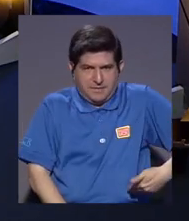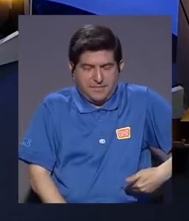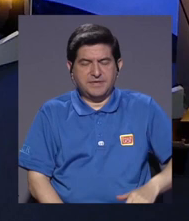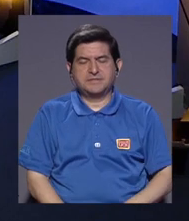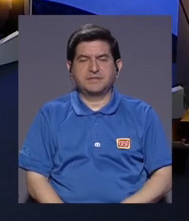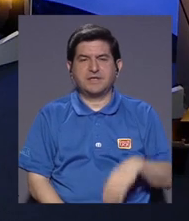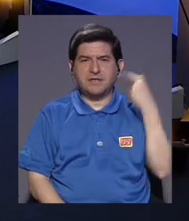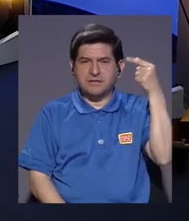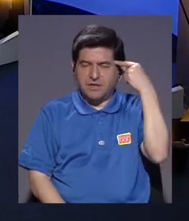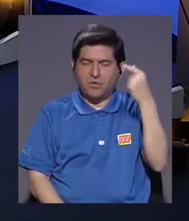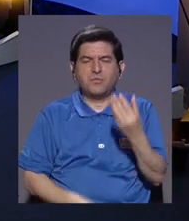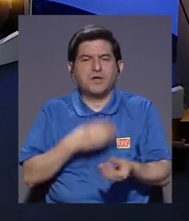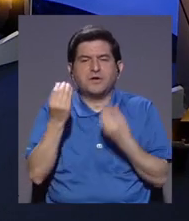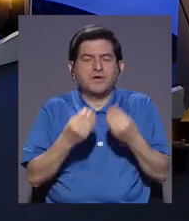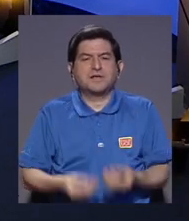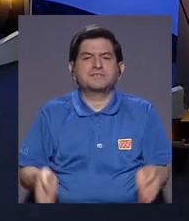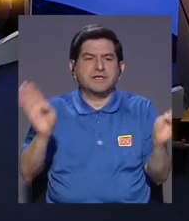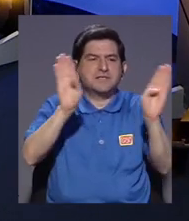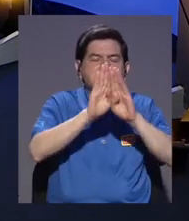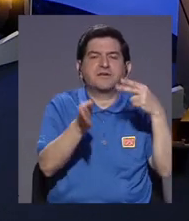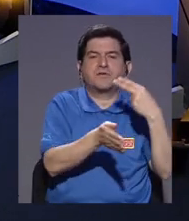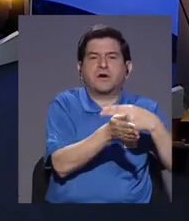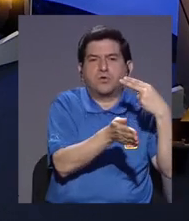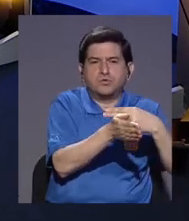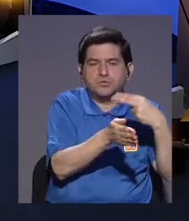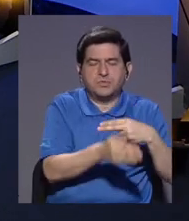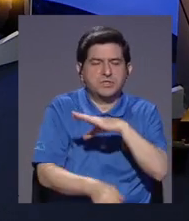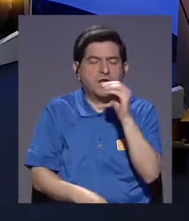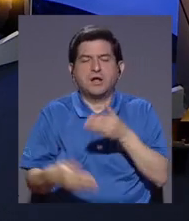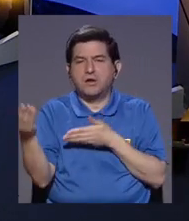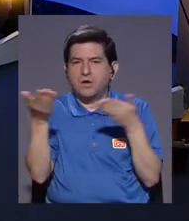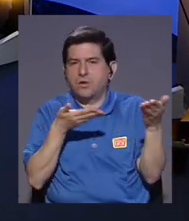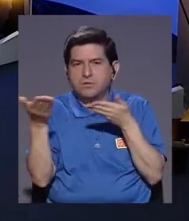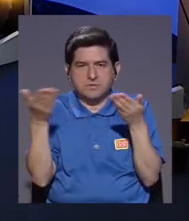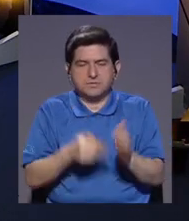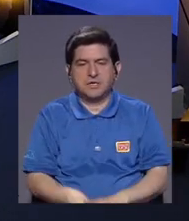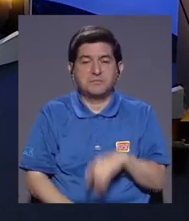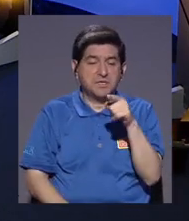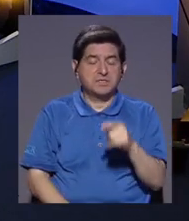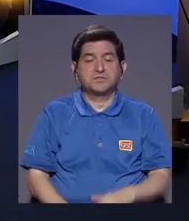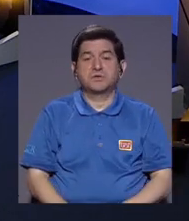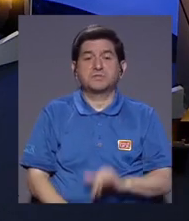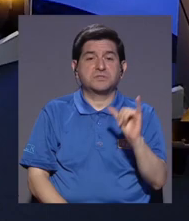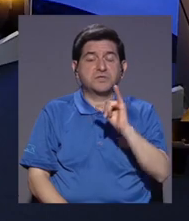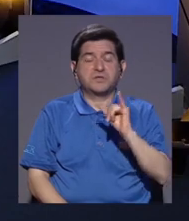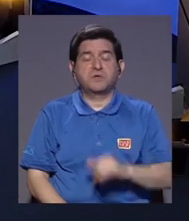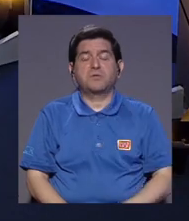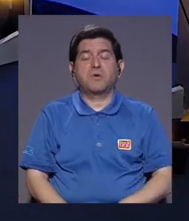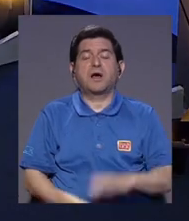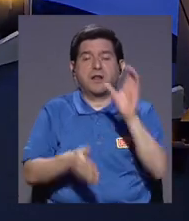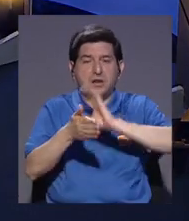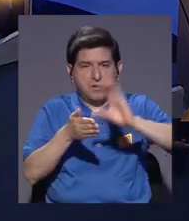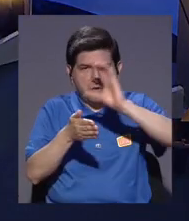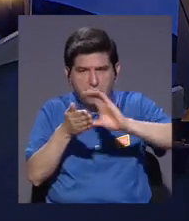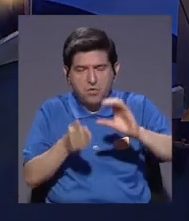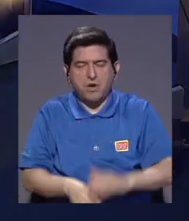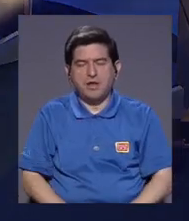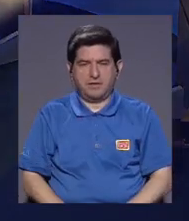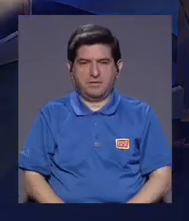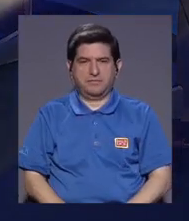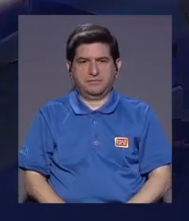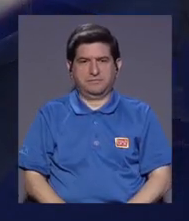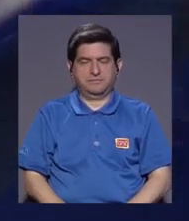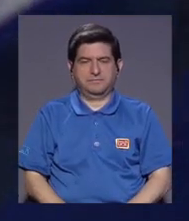lo que su gobierno debe hacer es cerrar algunos hospitales o algunos servicios en los que ellos se prestan también deben ser bar colegios de enseñanza